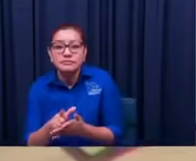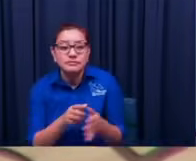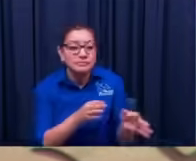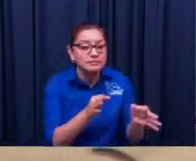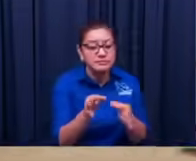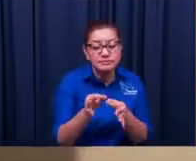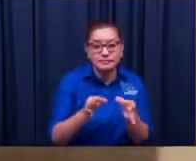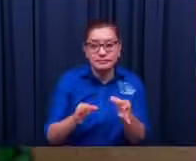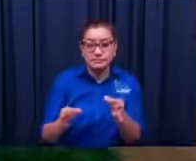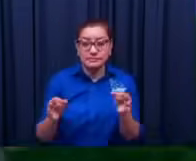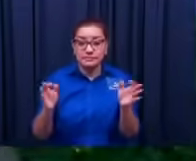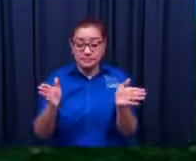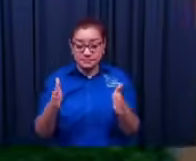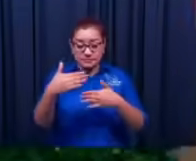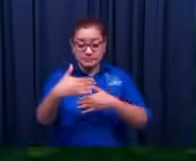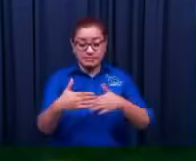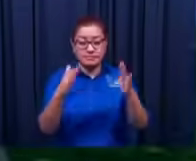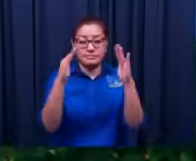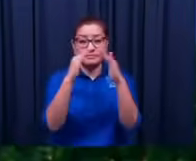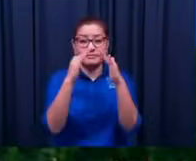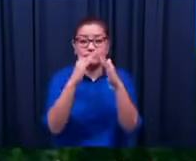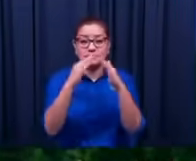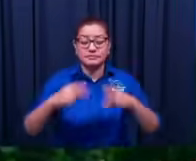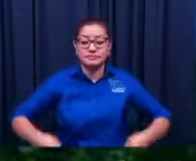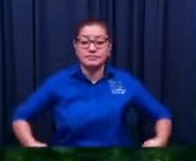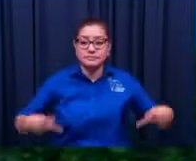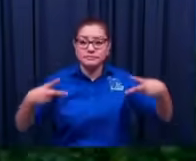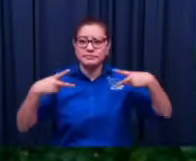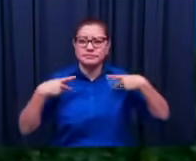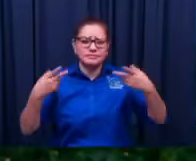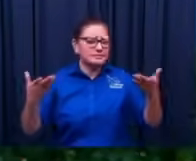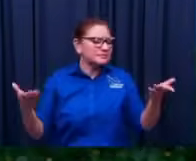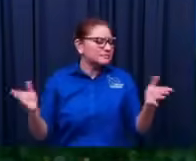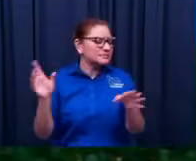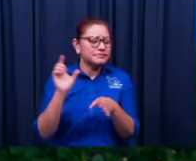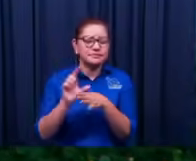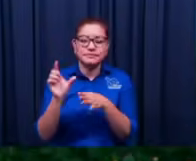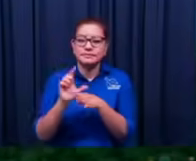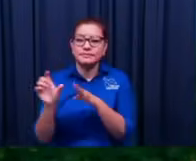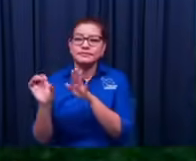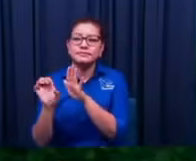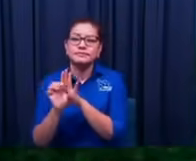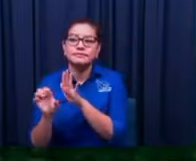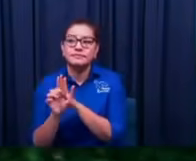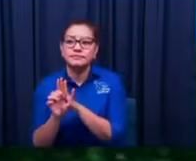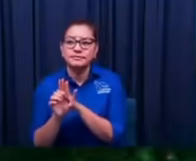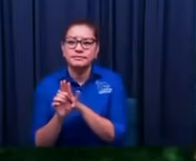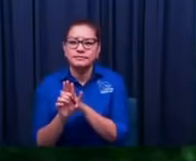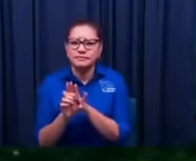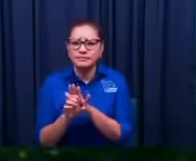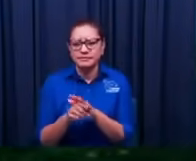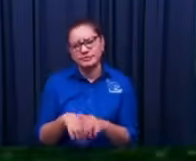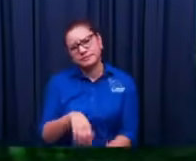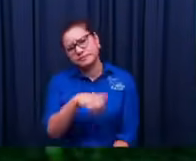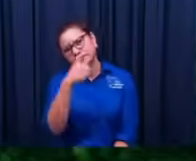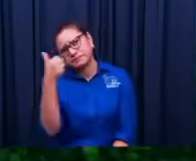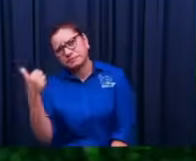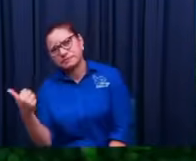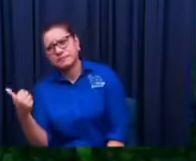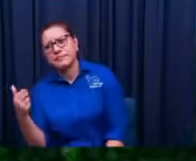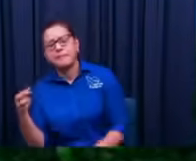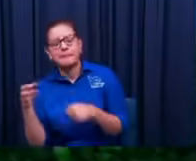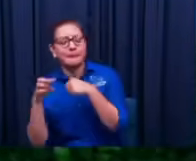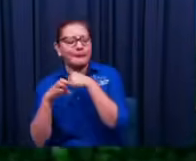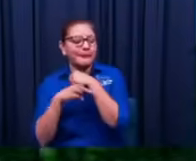de morada, de habitación, de casa? Entonces estoy poniendo cosas así superficiales, pero pongamos otras más profundas. Y